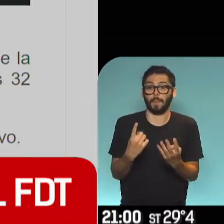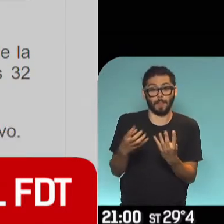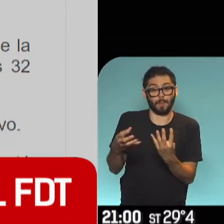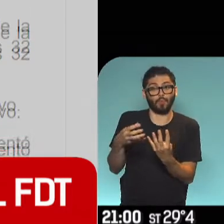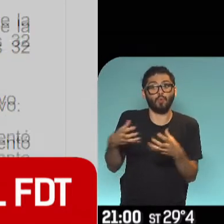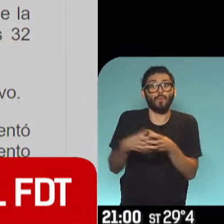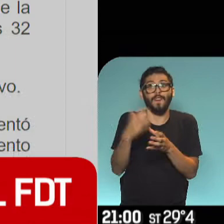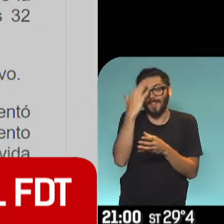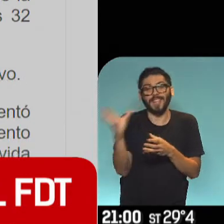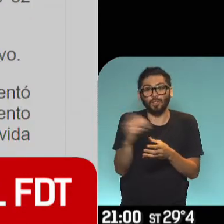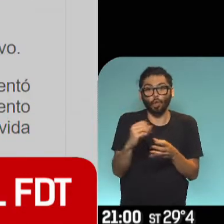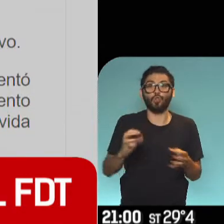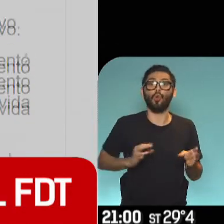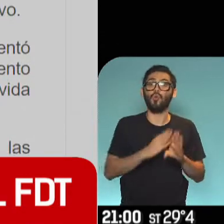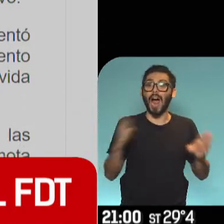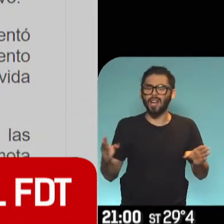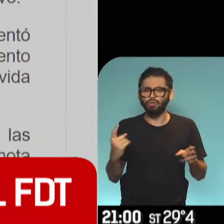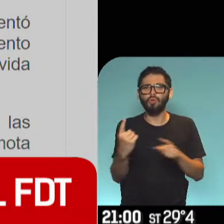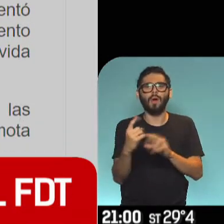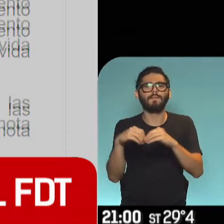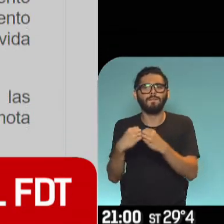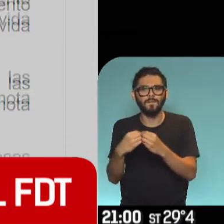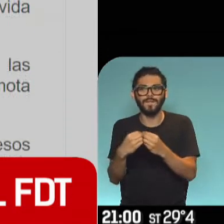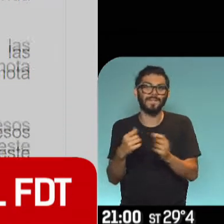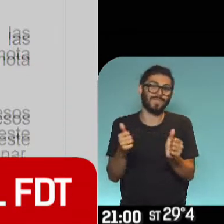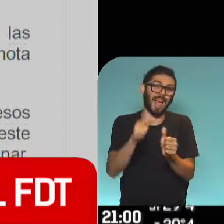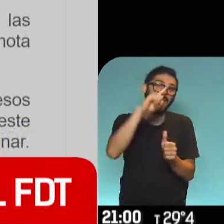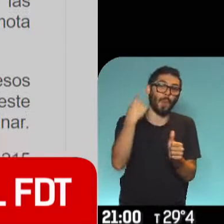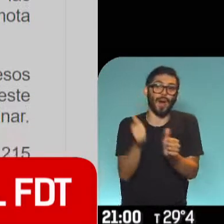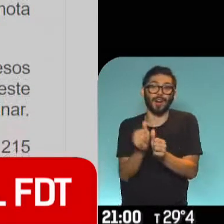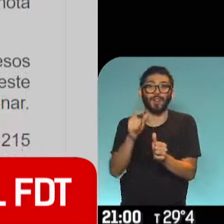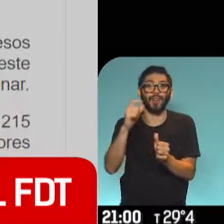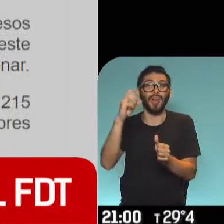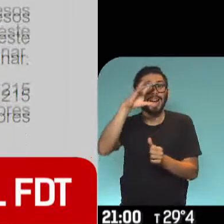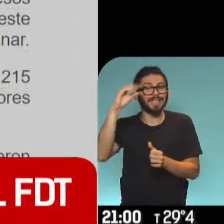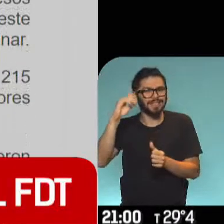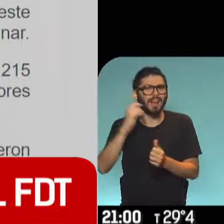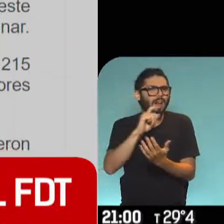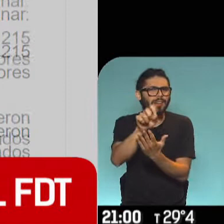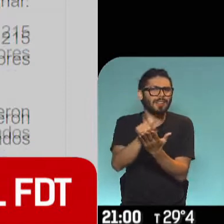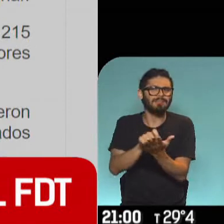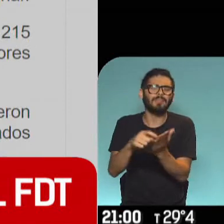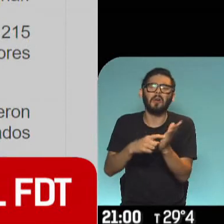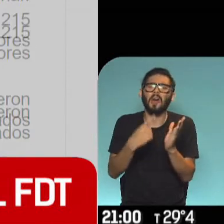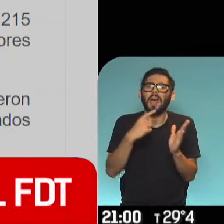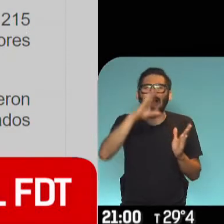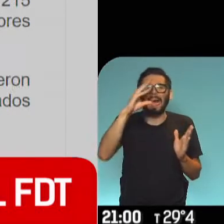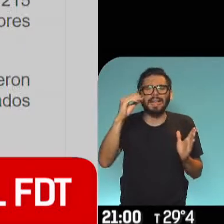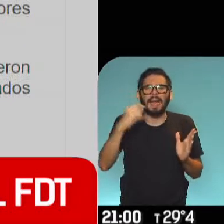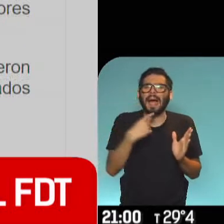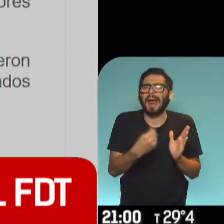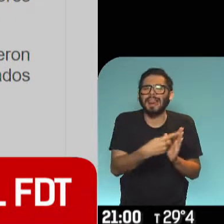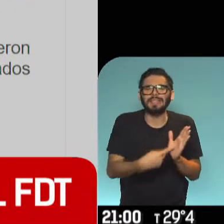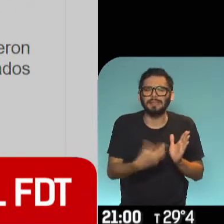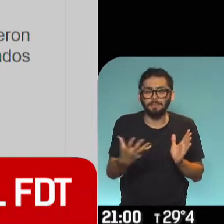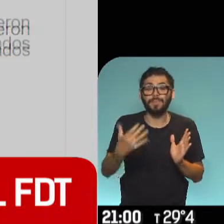Todos, Alberto Fernández y Cristina Fernández de Kirchner. Vemos esta carta y te cuento un poquito qué es lo que dice Cristina en la carta. Primero